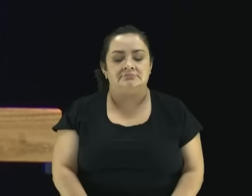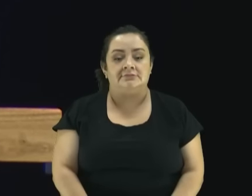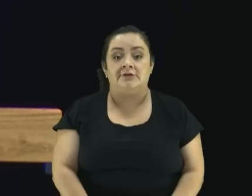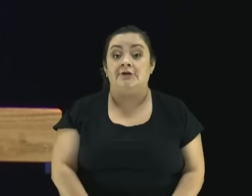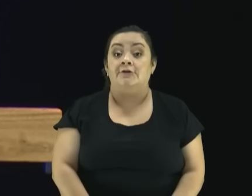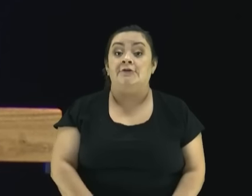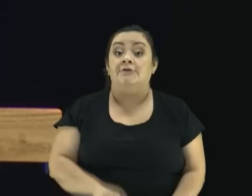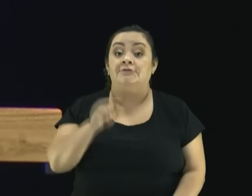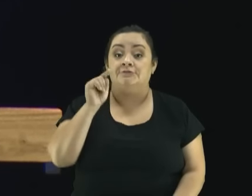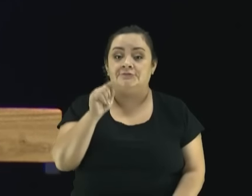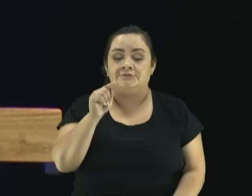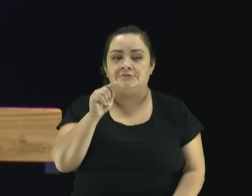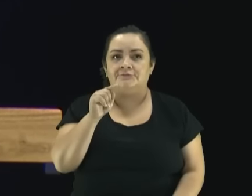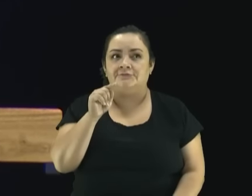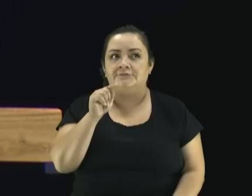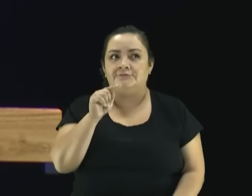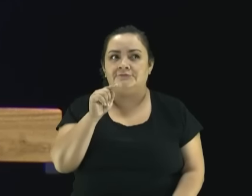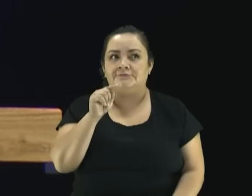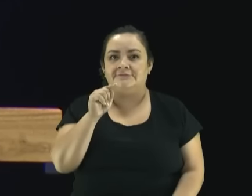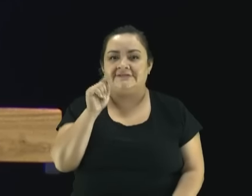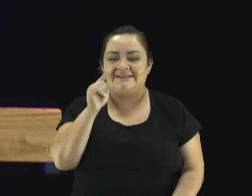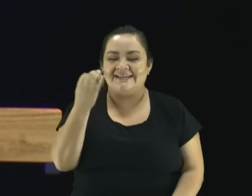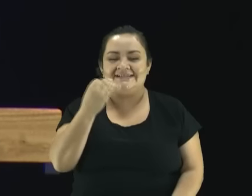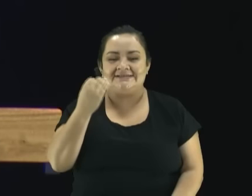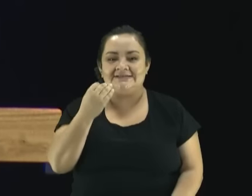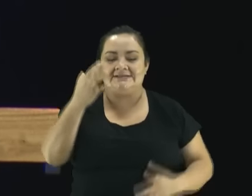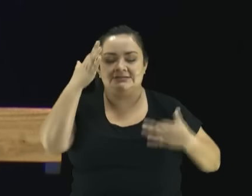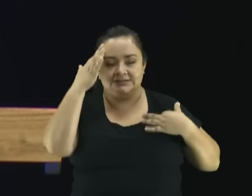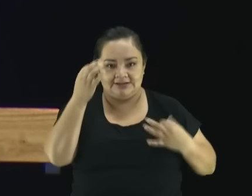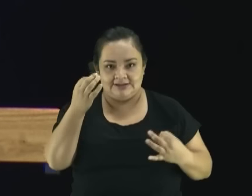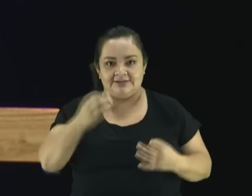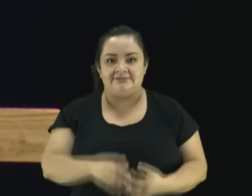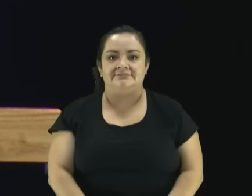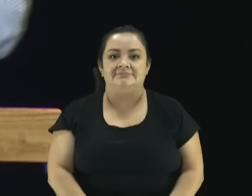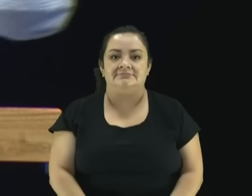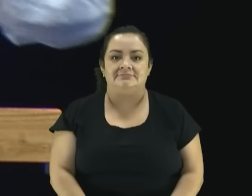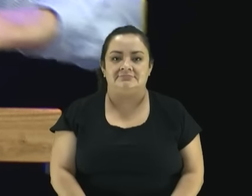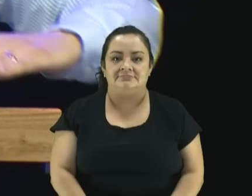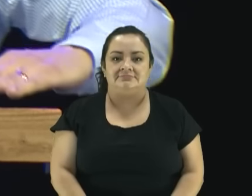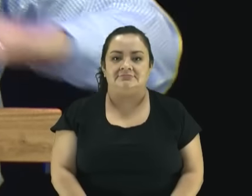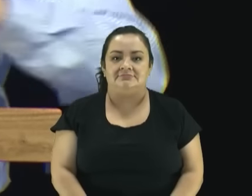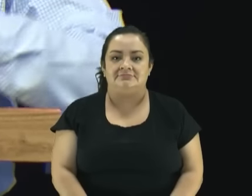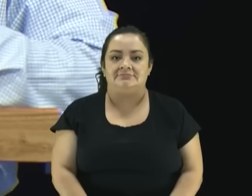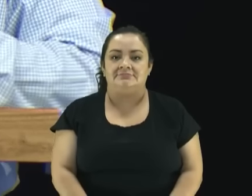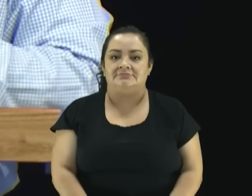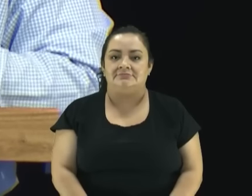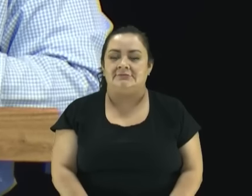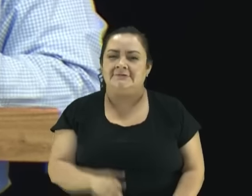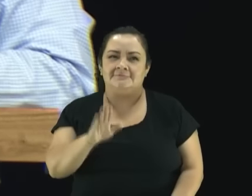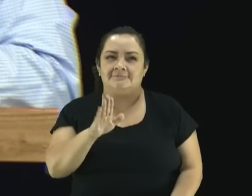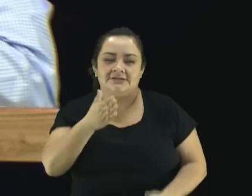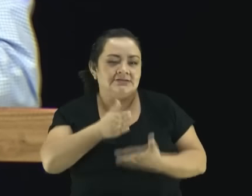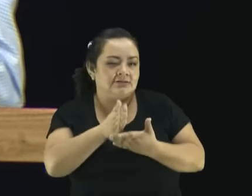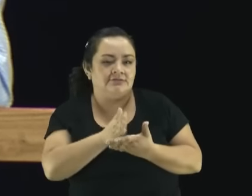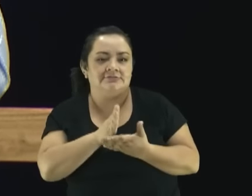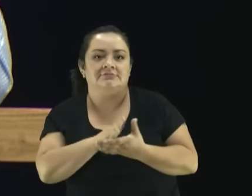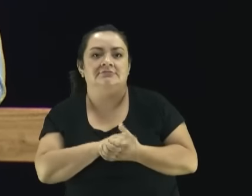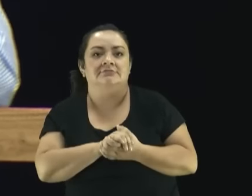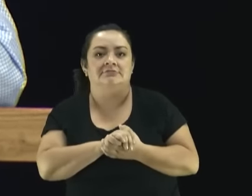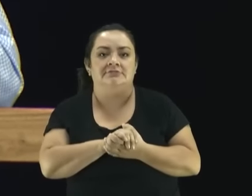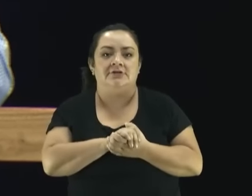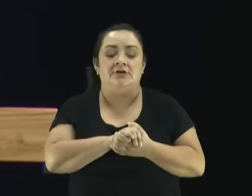vas a pasar de ese nivel si no tomas una decisión hoy Eso es para los que van entrando